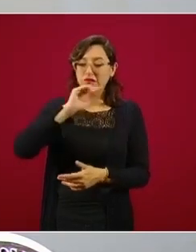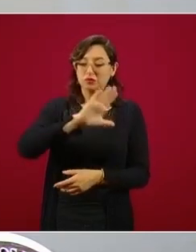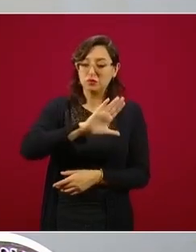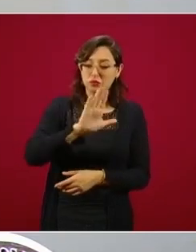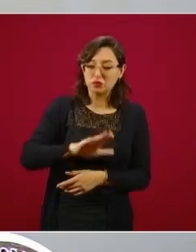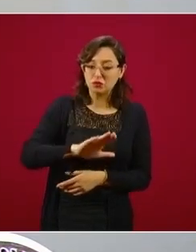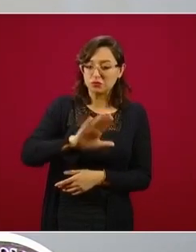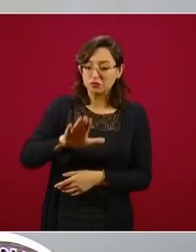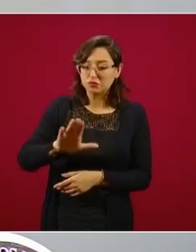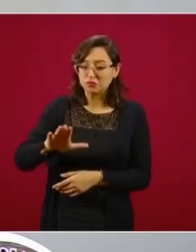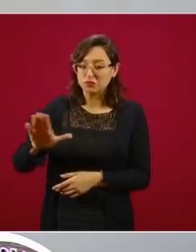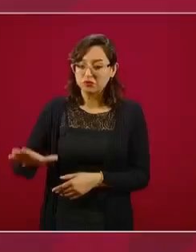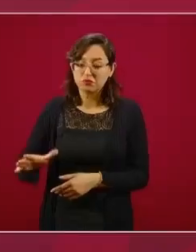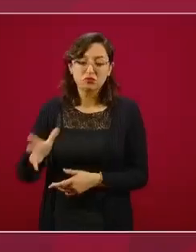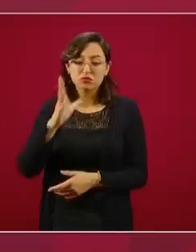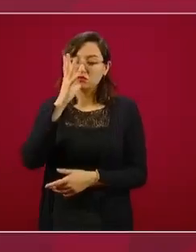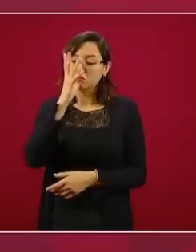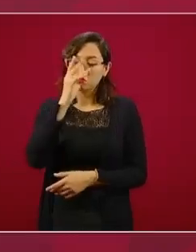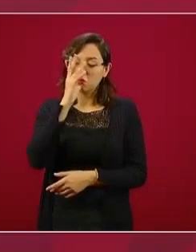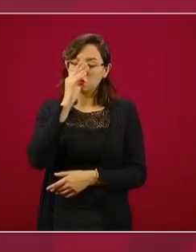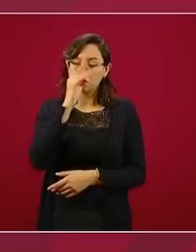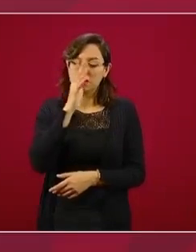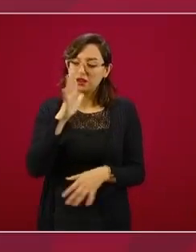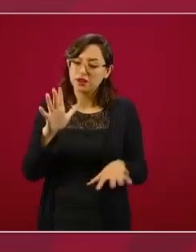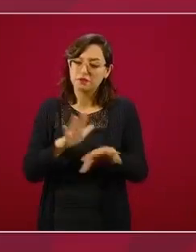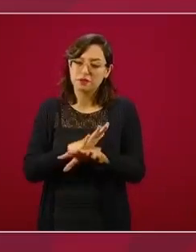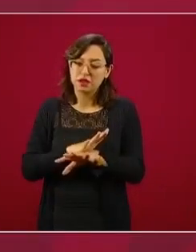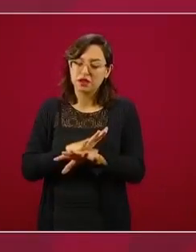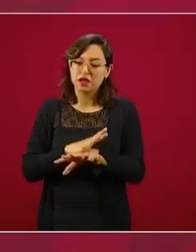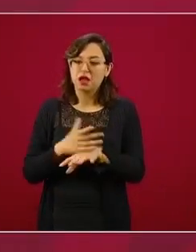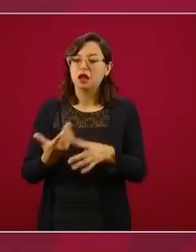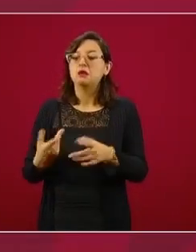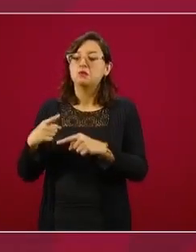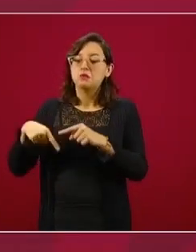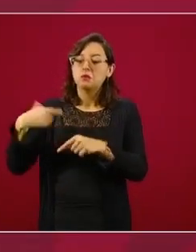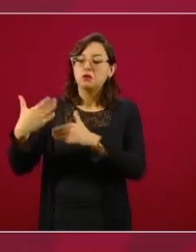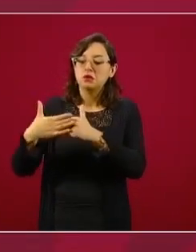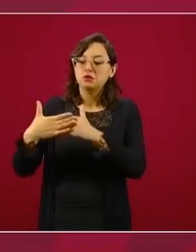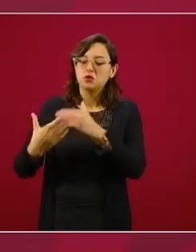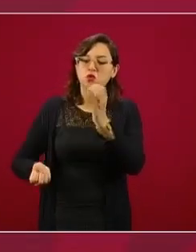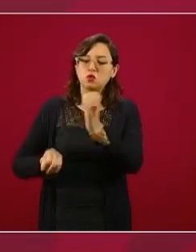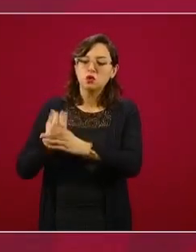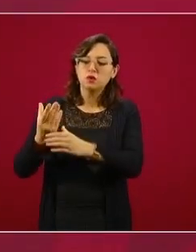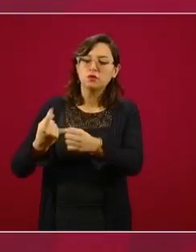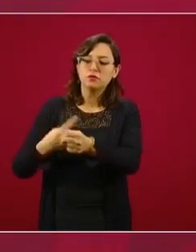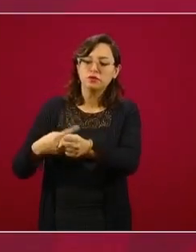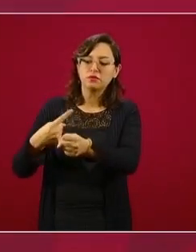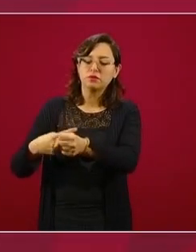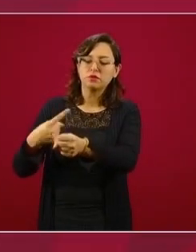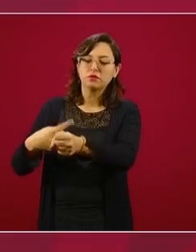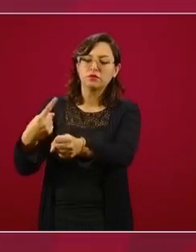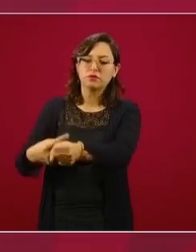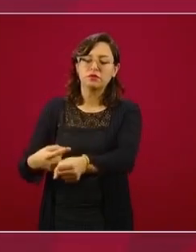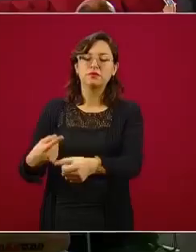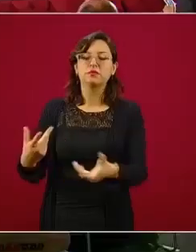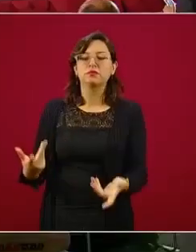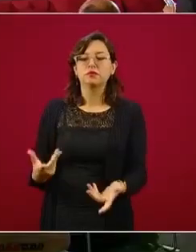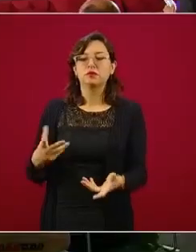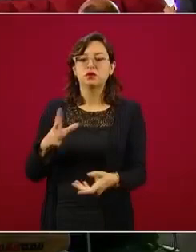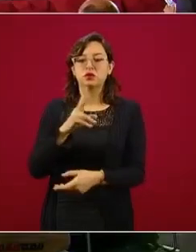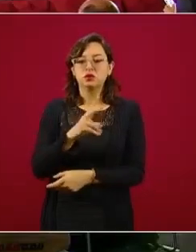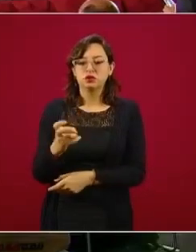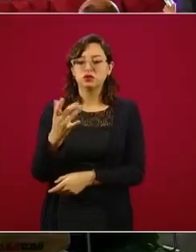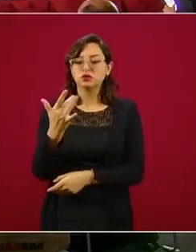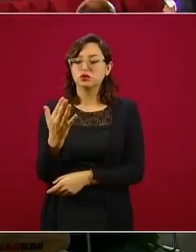que desafortunadamente son irreversibles con respecto a los casos nuevos que se irán presentando. Tenemos 259